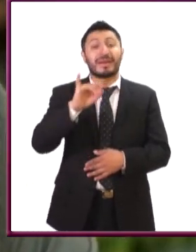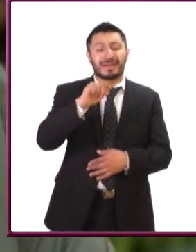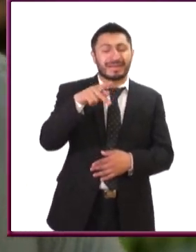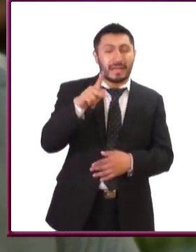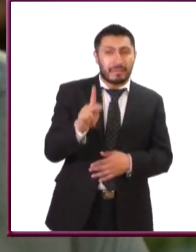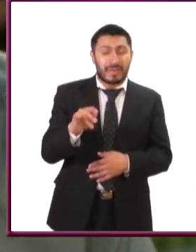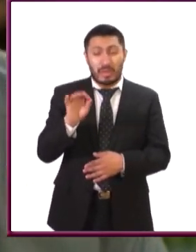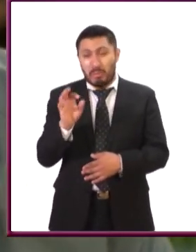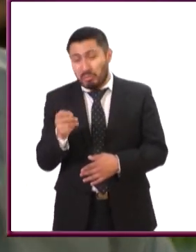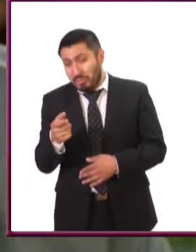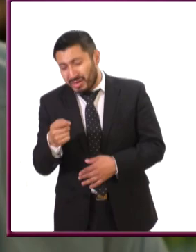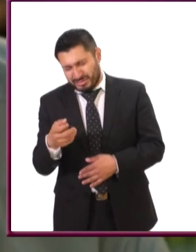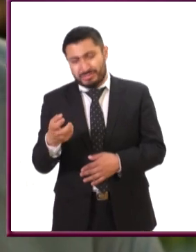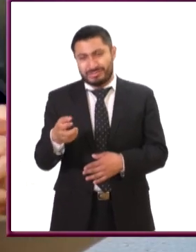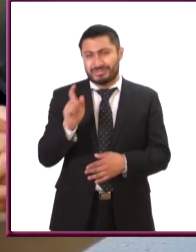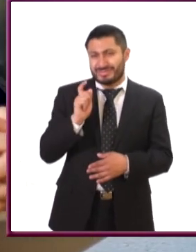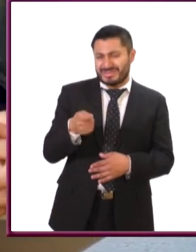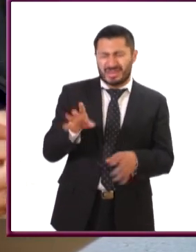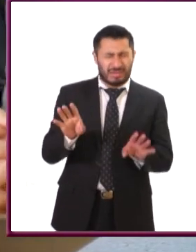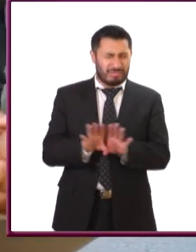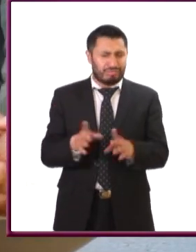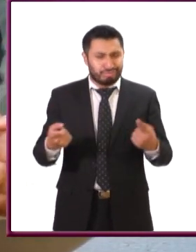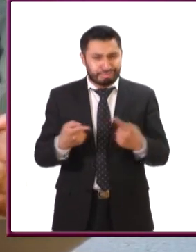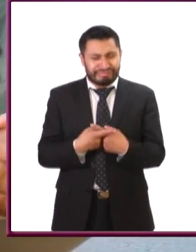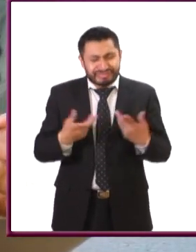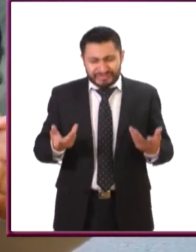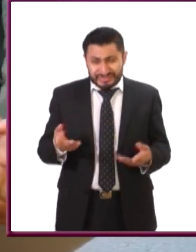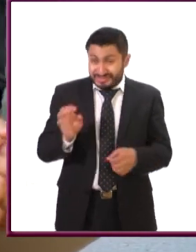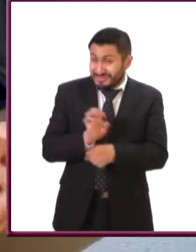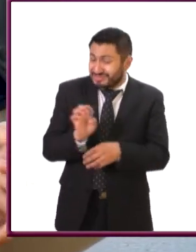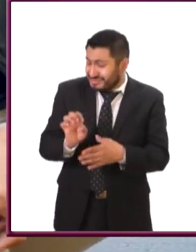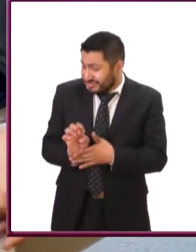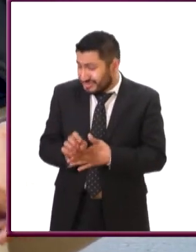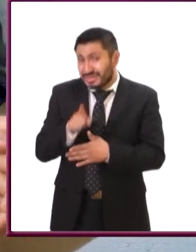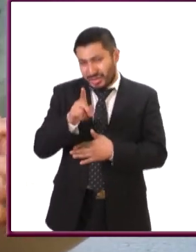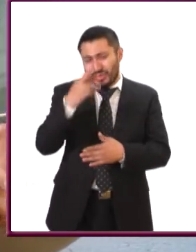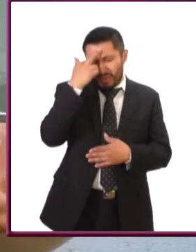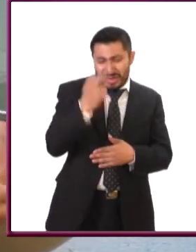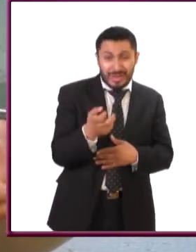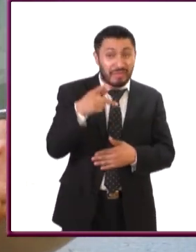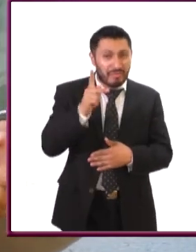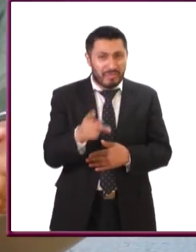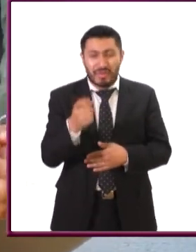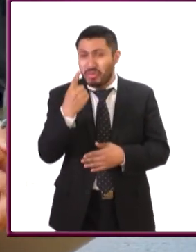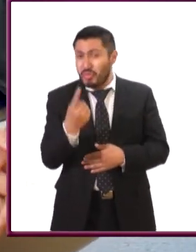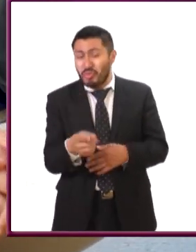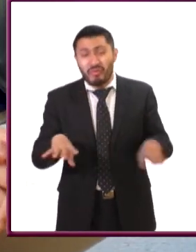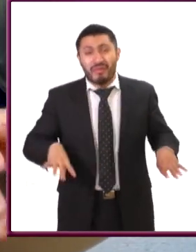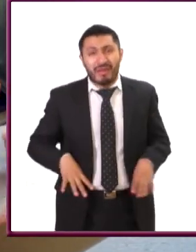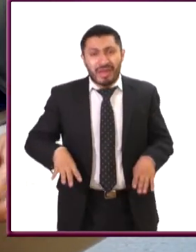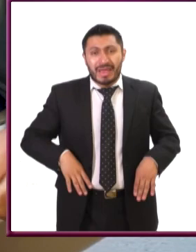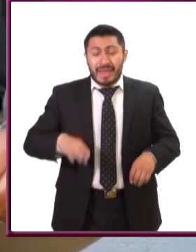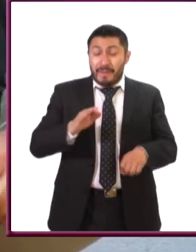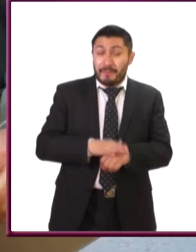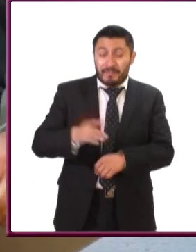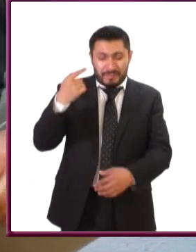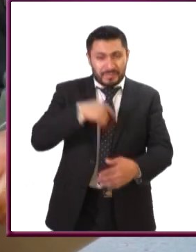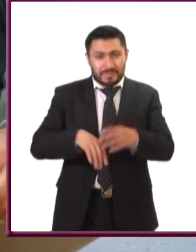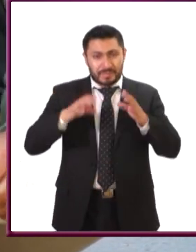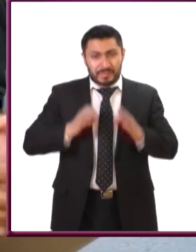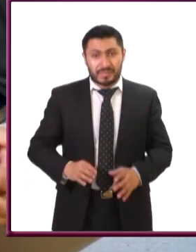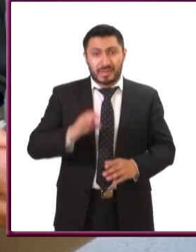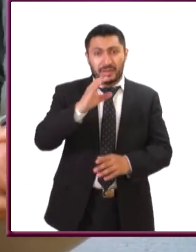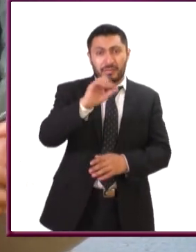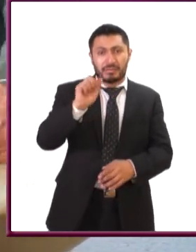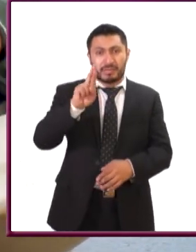¿eh? Pero casi. ¿Cómo que elemental pero casi? Eso no tiene sentido, Ernesto. Es que sí tienes razón, pero hay un elemento que